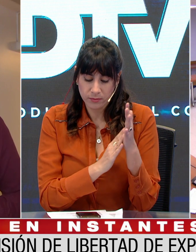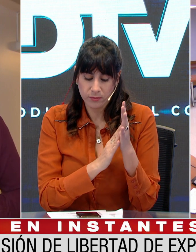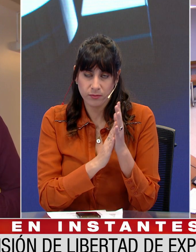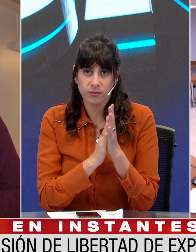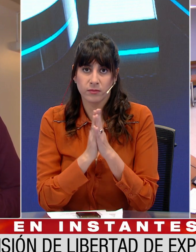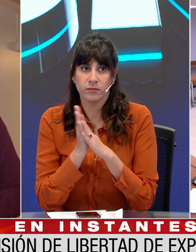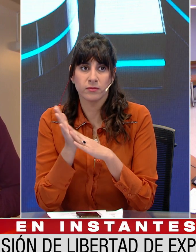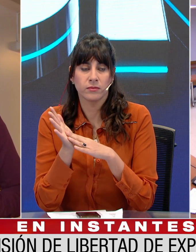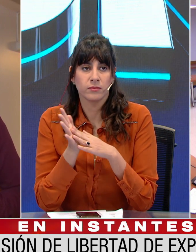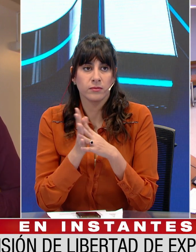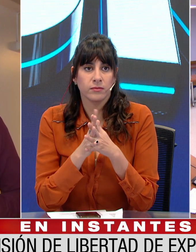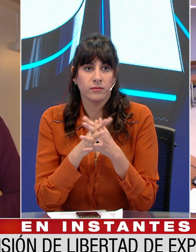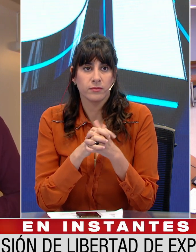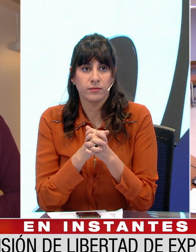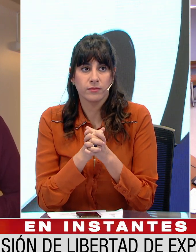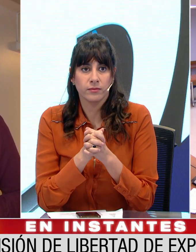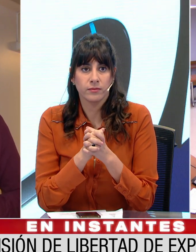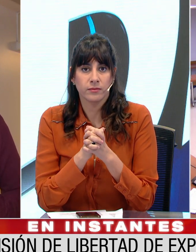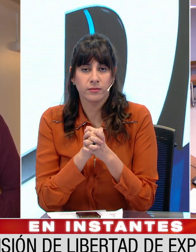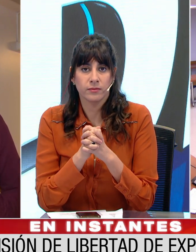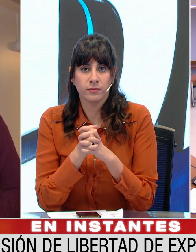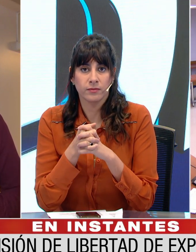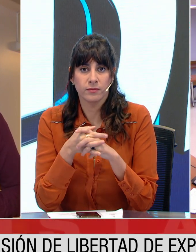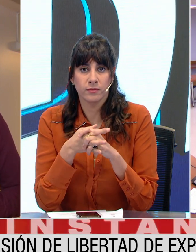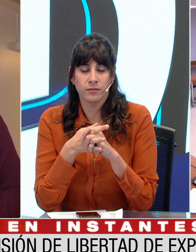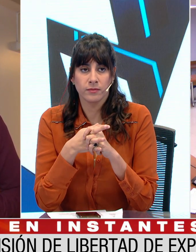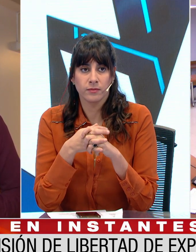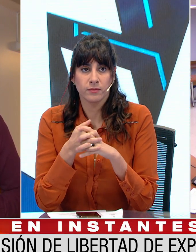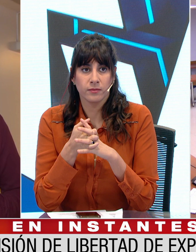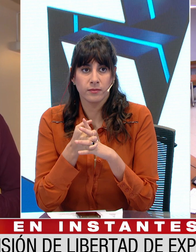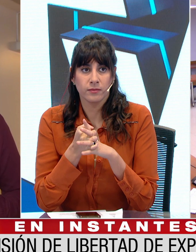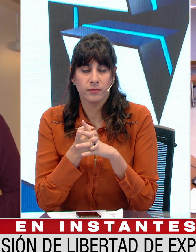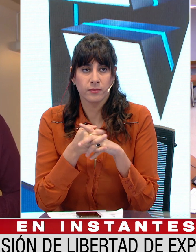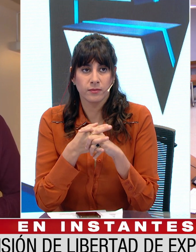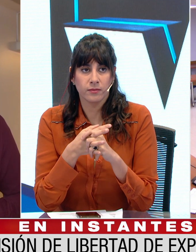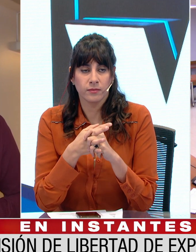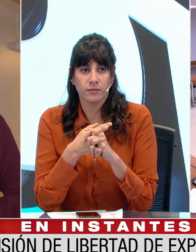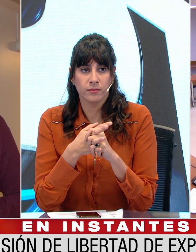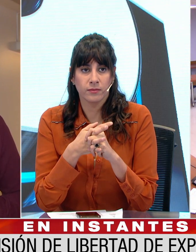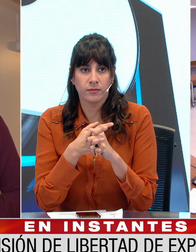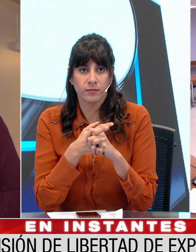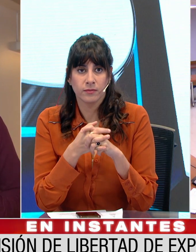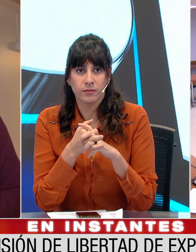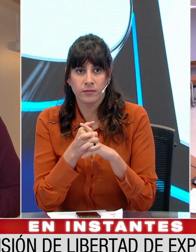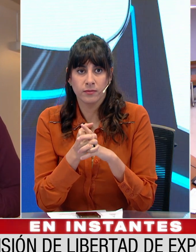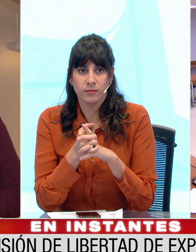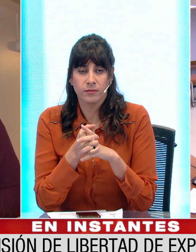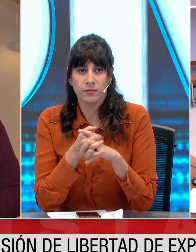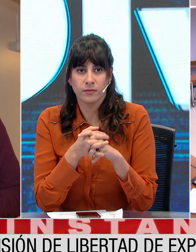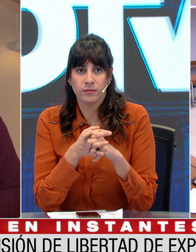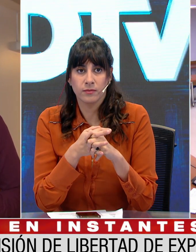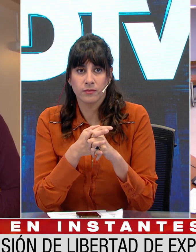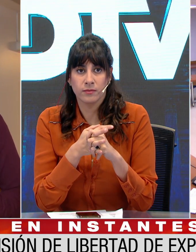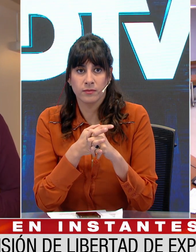al mismo tiempo, fíjate, ¿no? Uno termina siendo hasta egoísta con aquellas personas que han trabajado tanto tiempo para, por